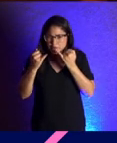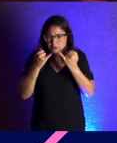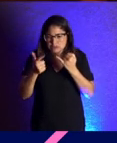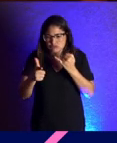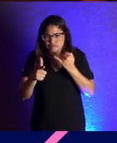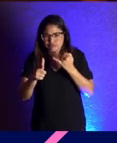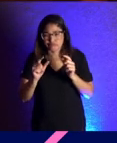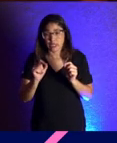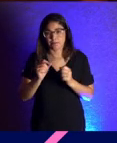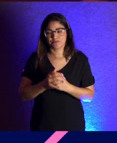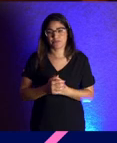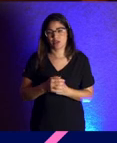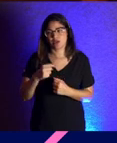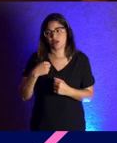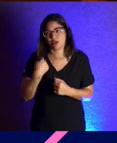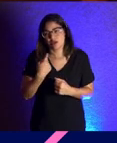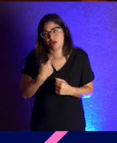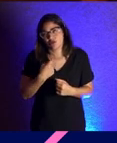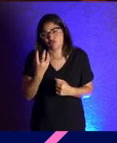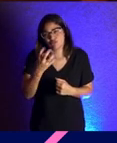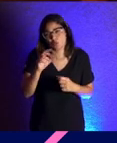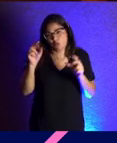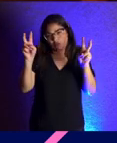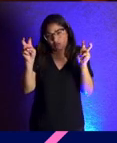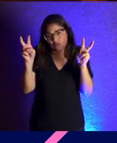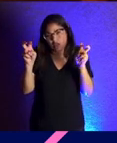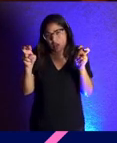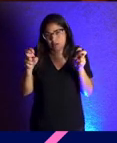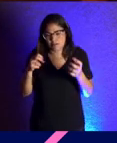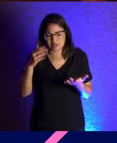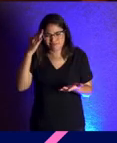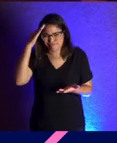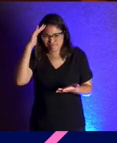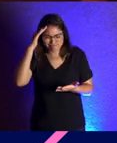los comerciantes, como un consumidor de aquí,